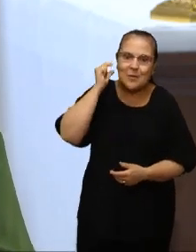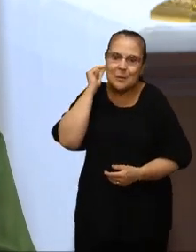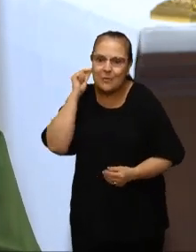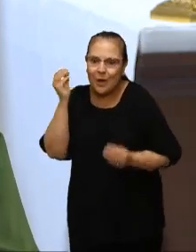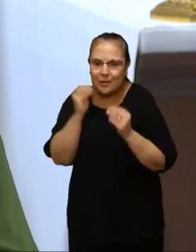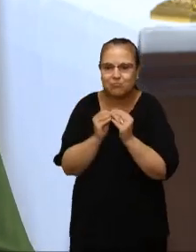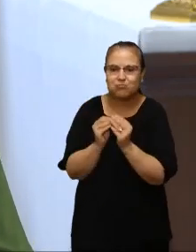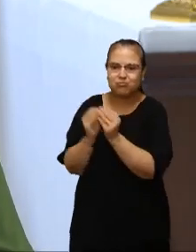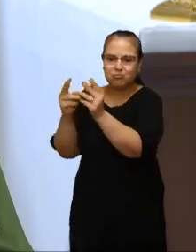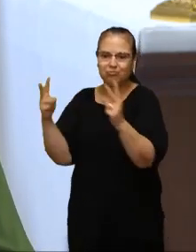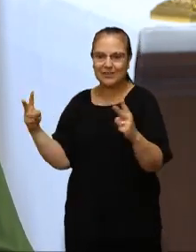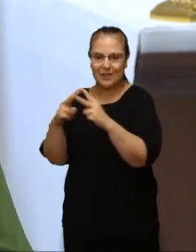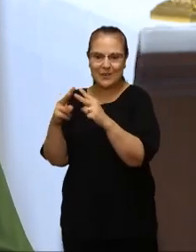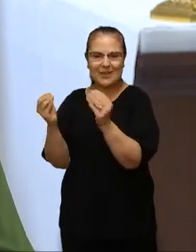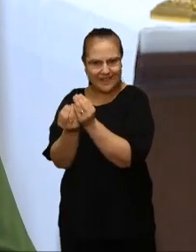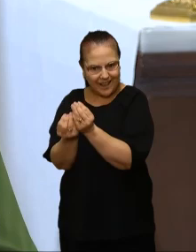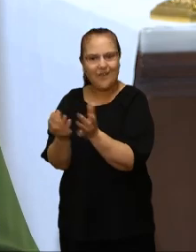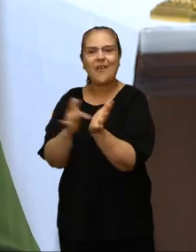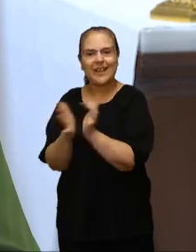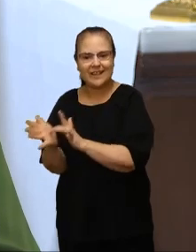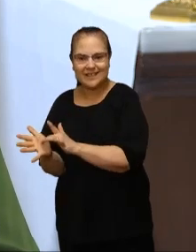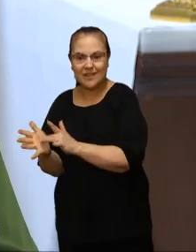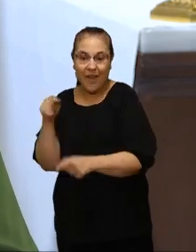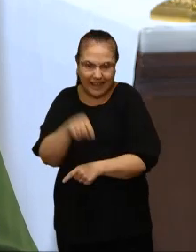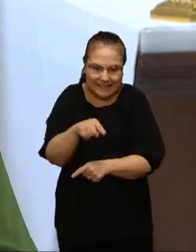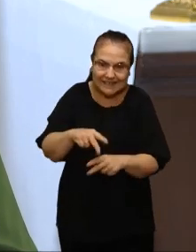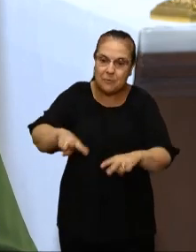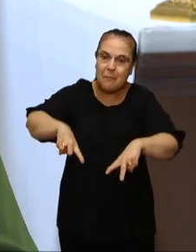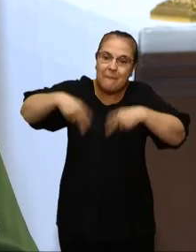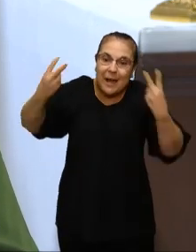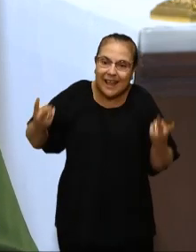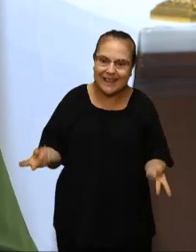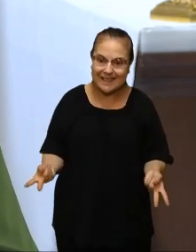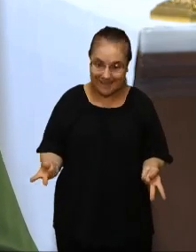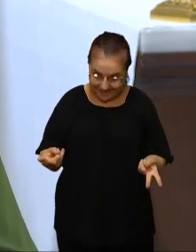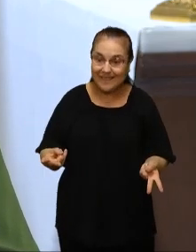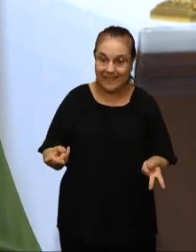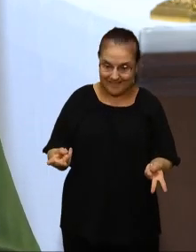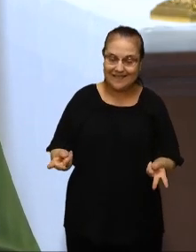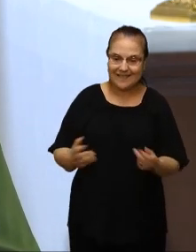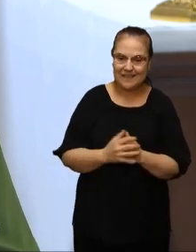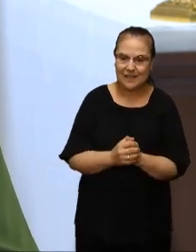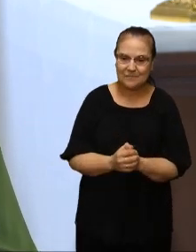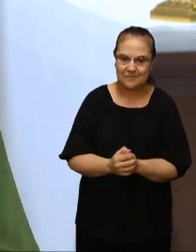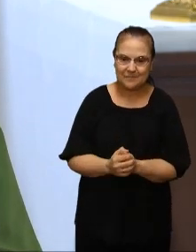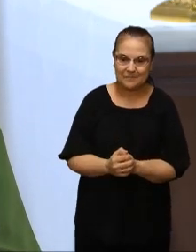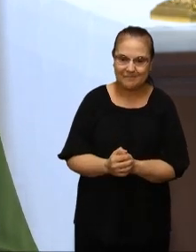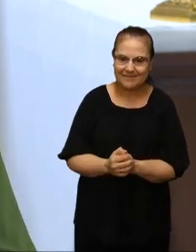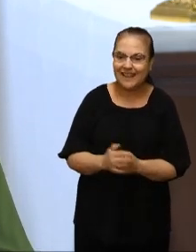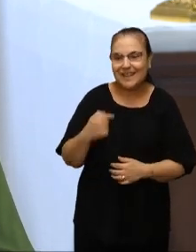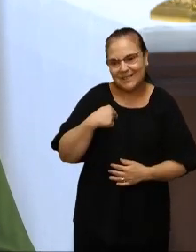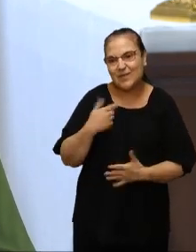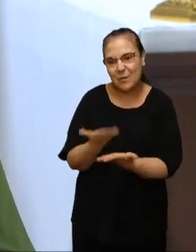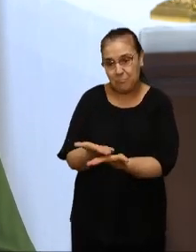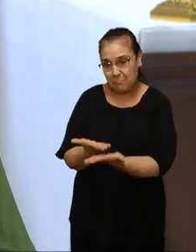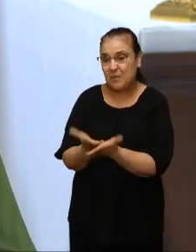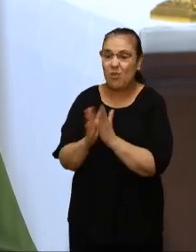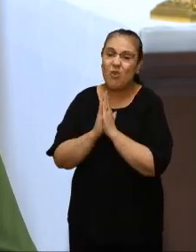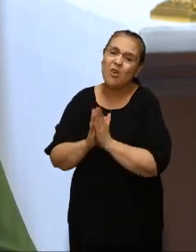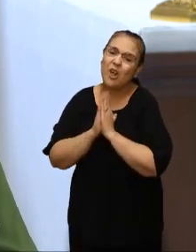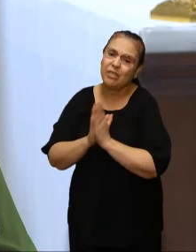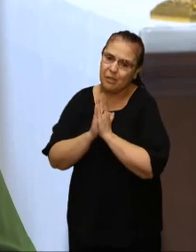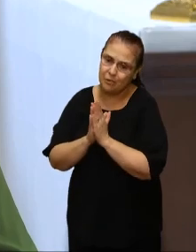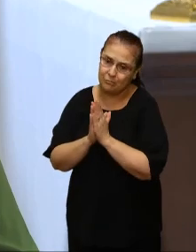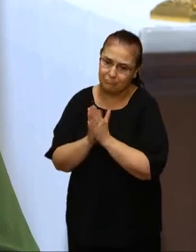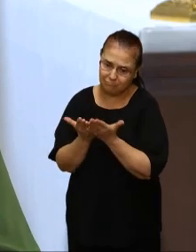en Eucaristía. Ese es el banquete del reino, el banquete de Cristo, las bodas del Cordero. Pues yo os pido oración, ¿verdad?, de aquí